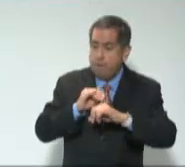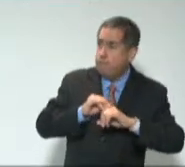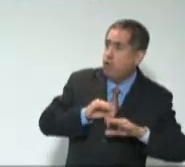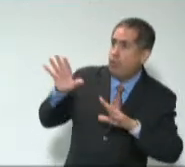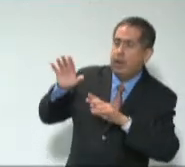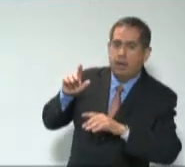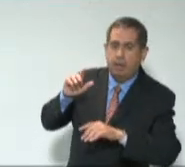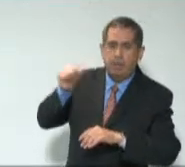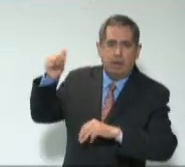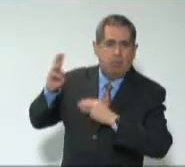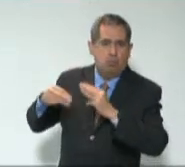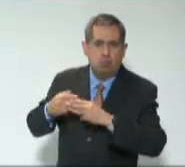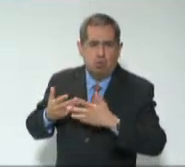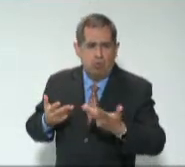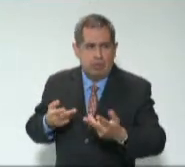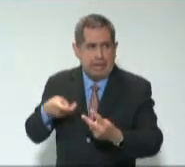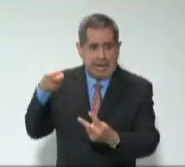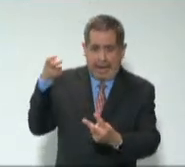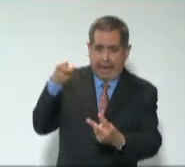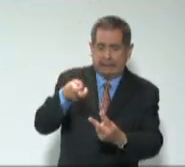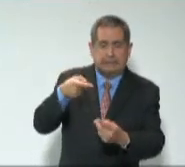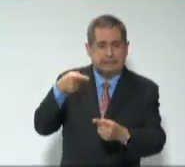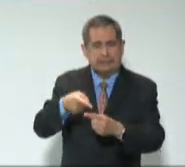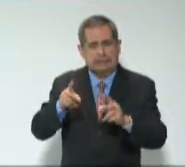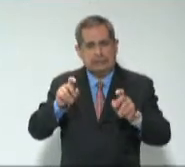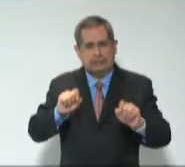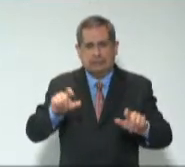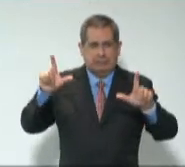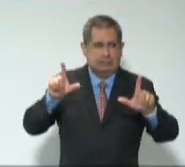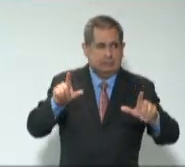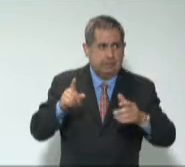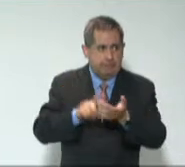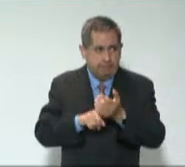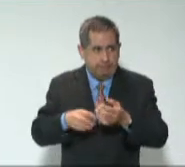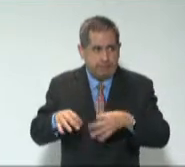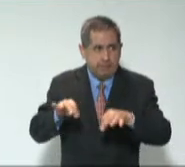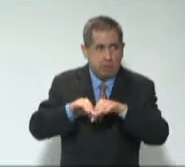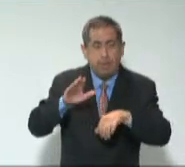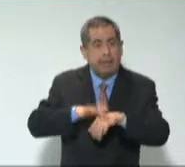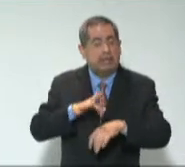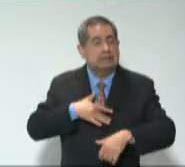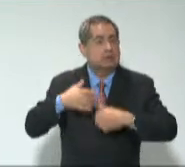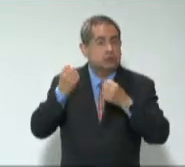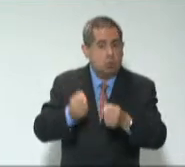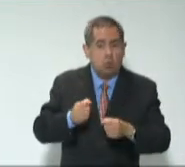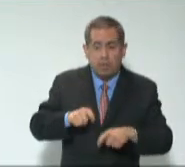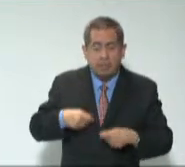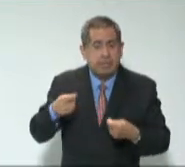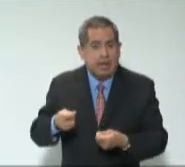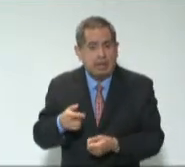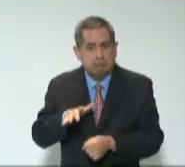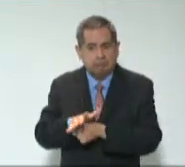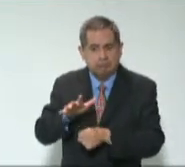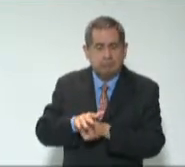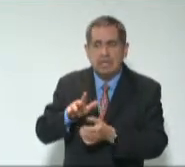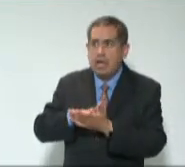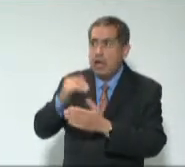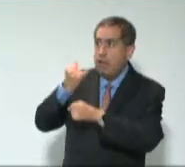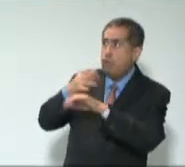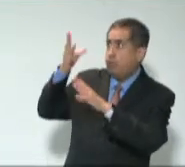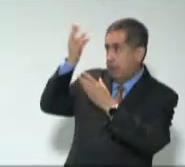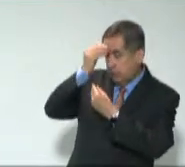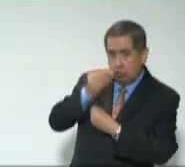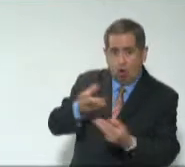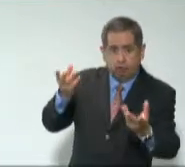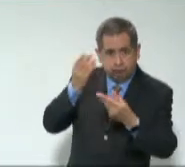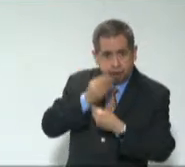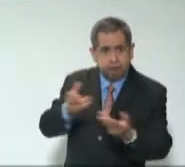sido la labor principal de la plataforma primero darle seguridad y garantizar la información adecuada